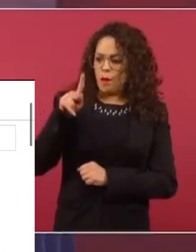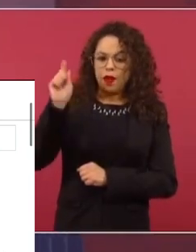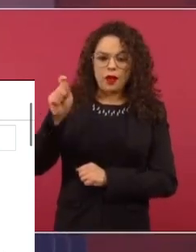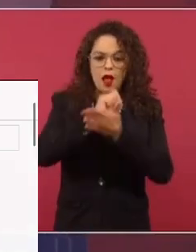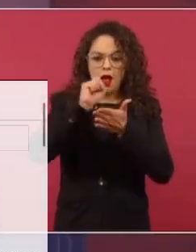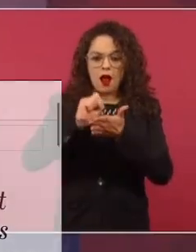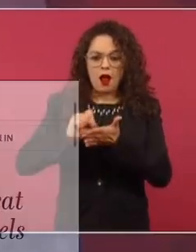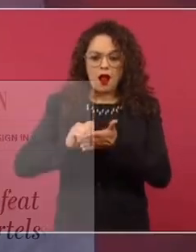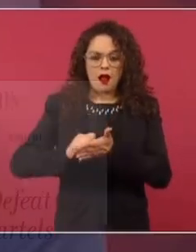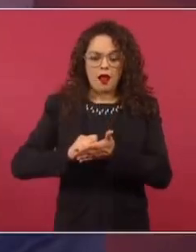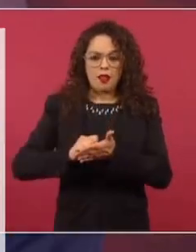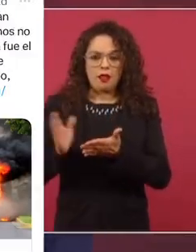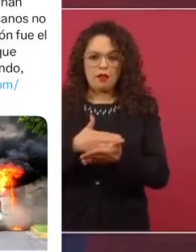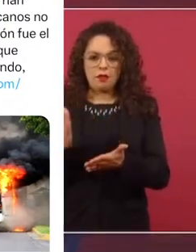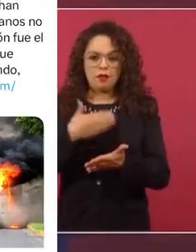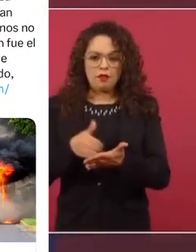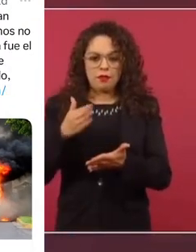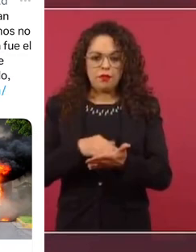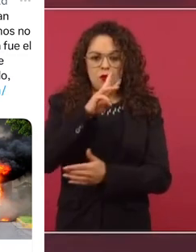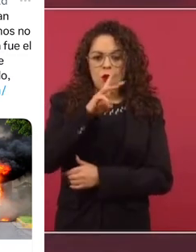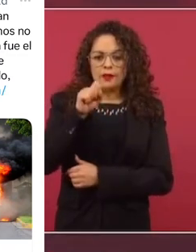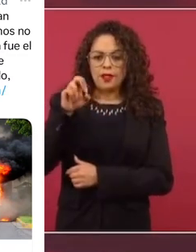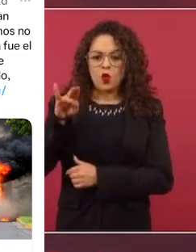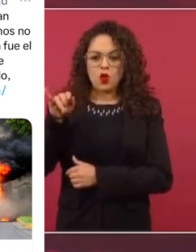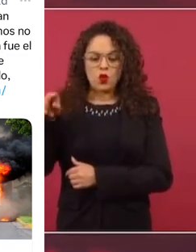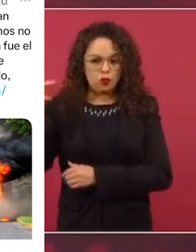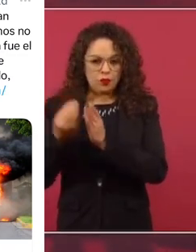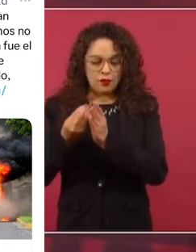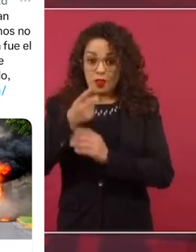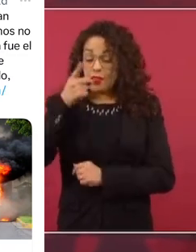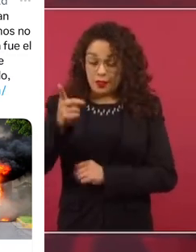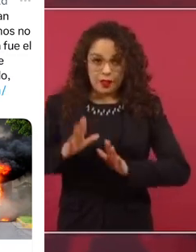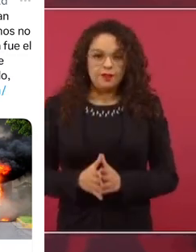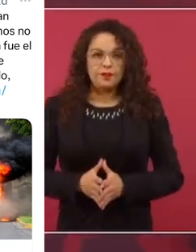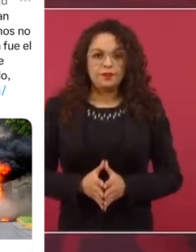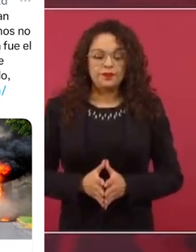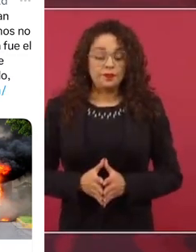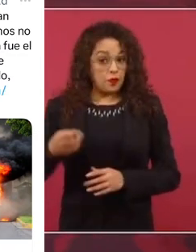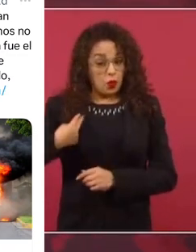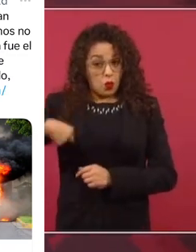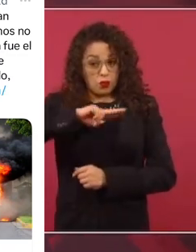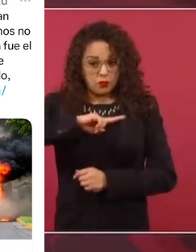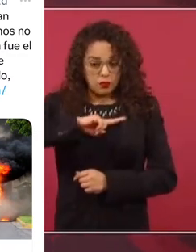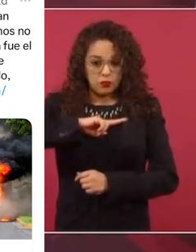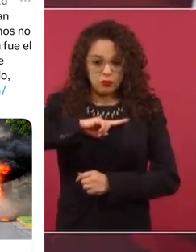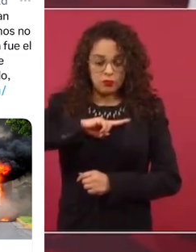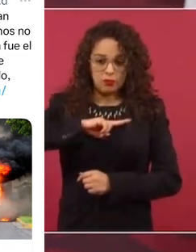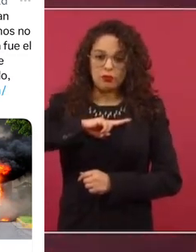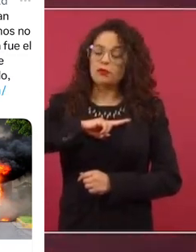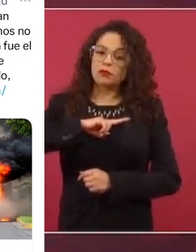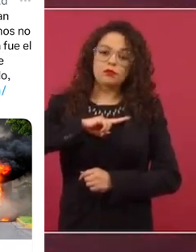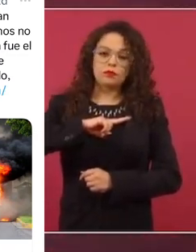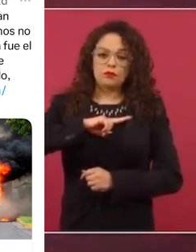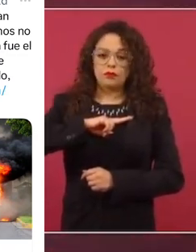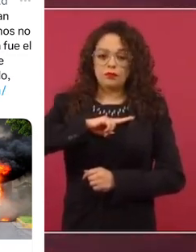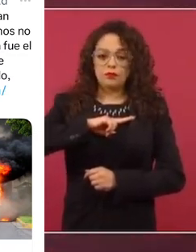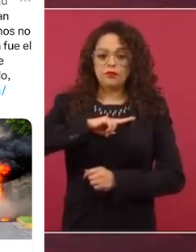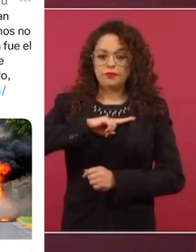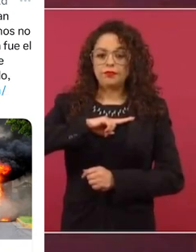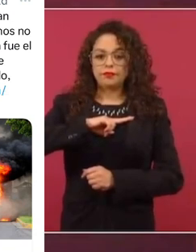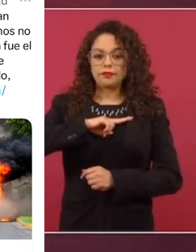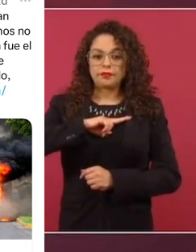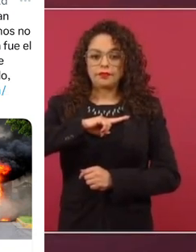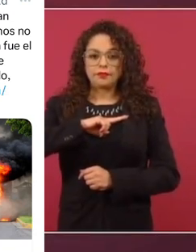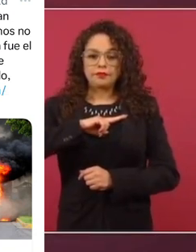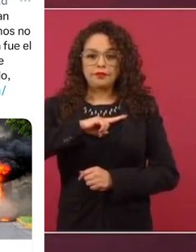Journal hablando de que, fíjense ustedes, que nosotros tolerábamos a los grupos del